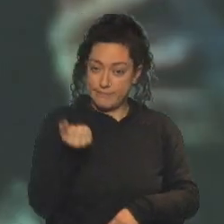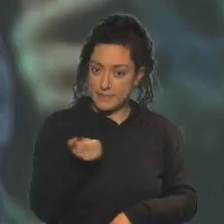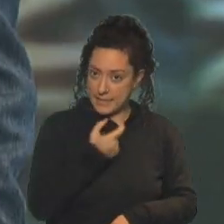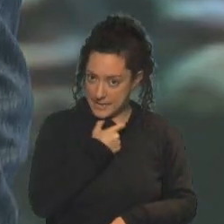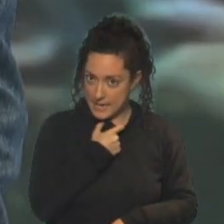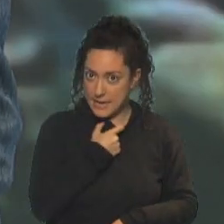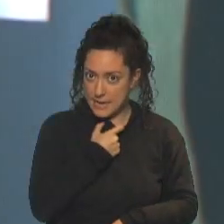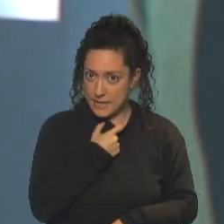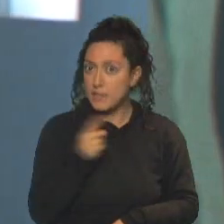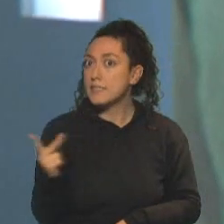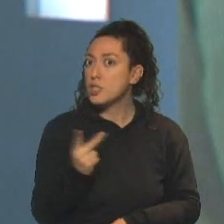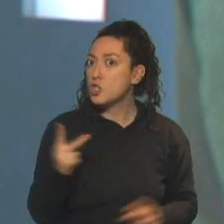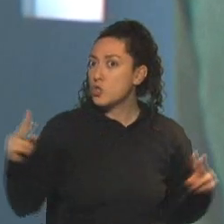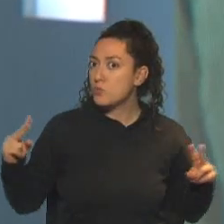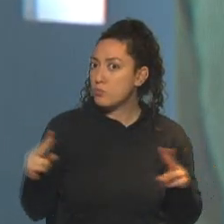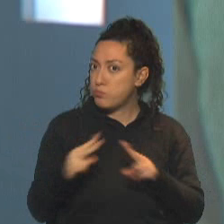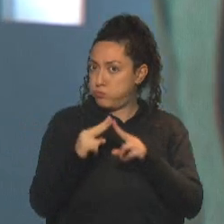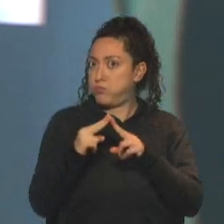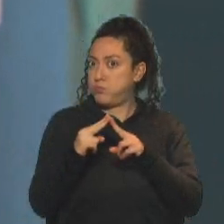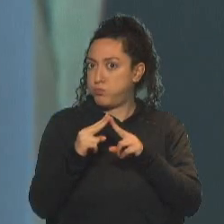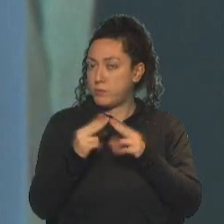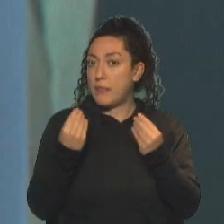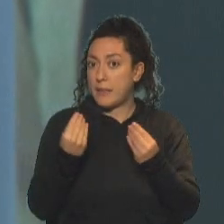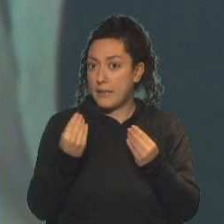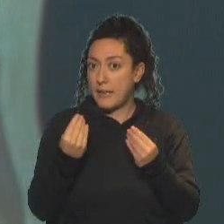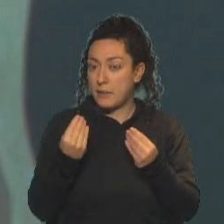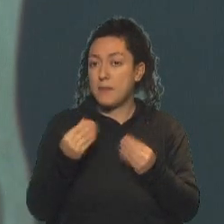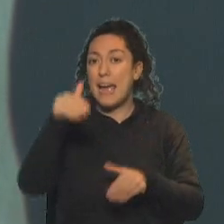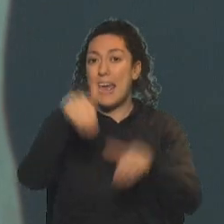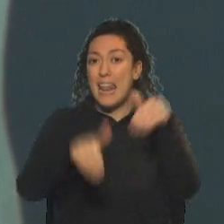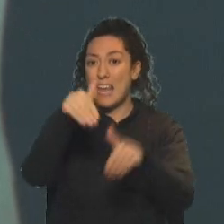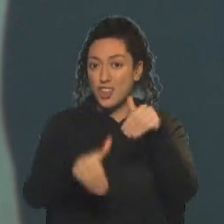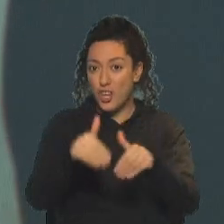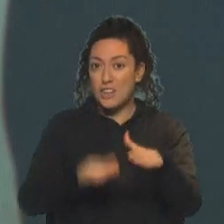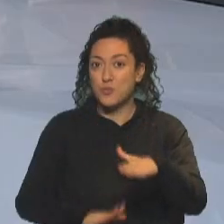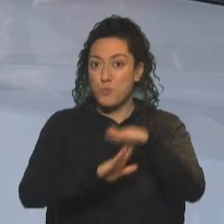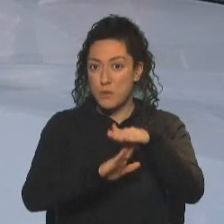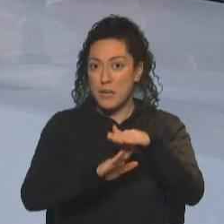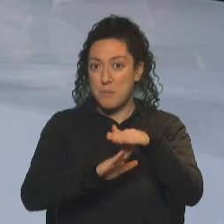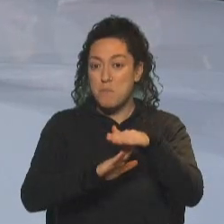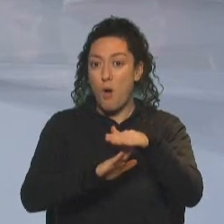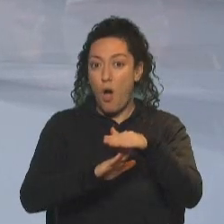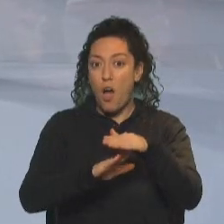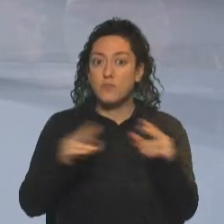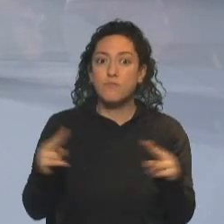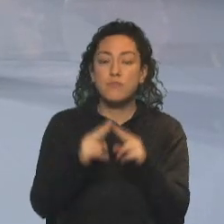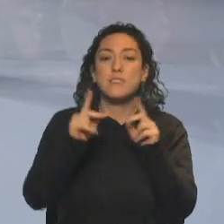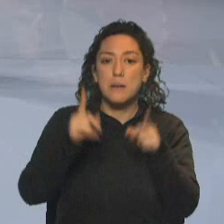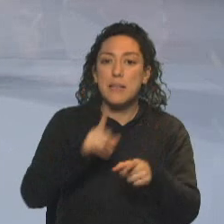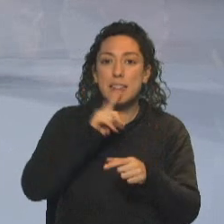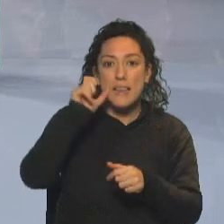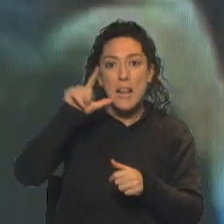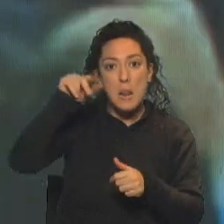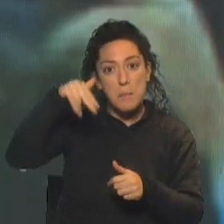letizi se encontraron en la oscura del supremo electoral y sumó dos personajes más michel temer y dilma rousseff